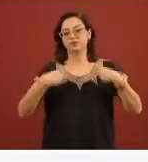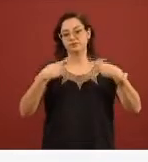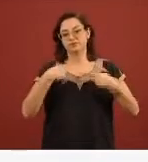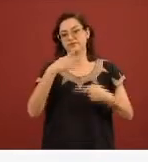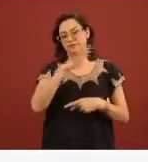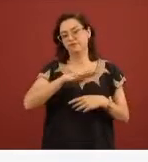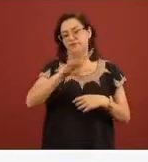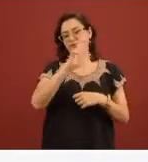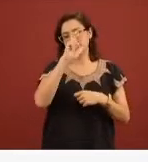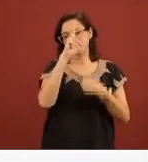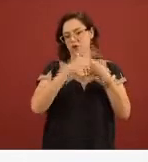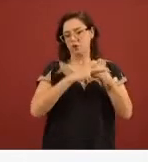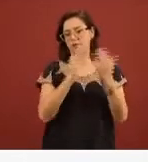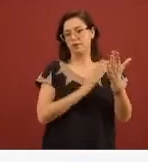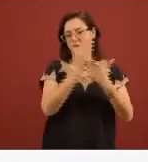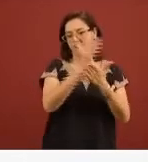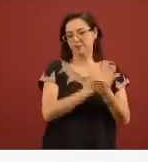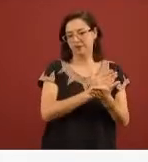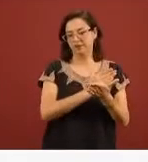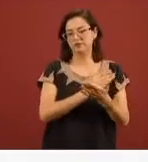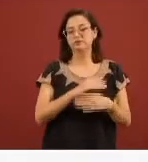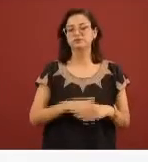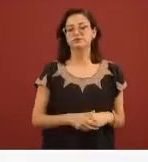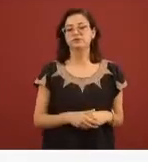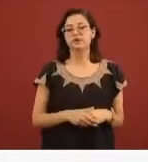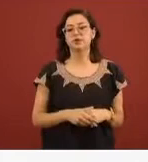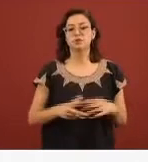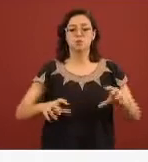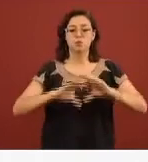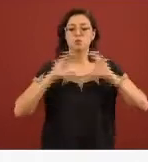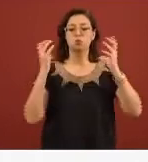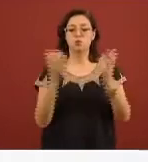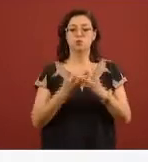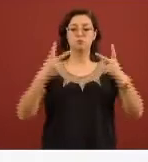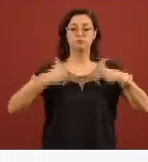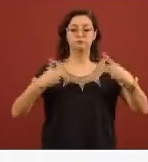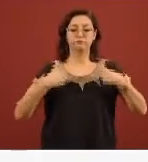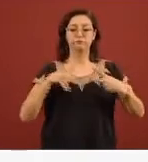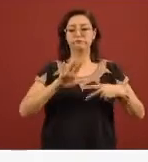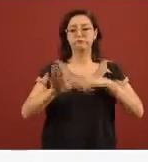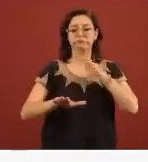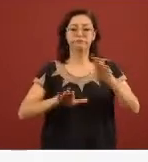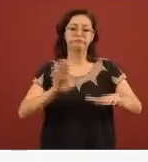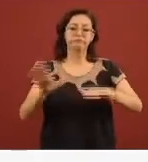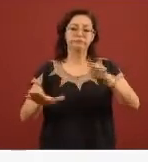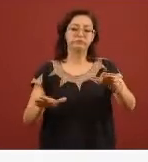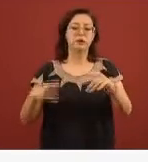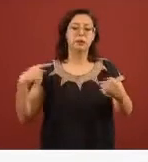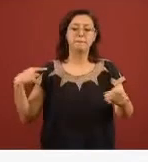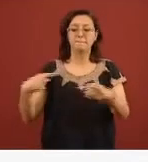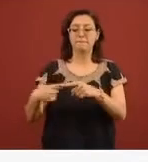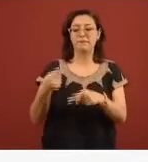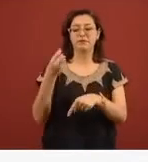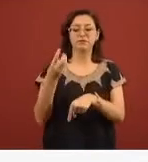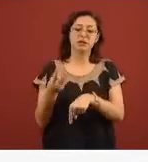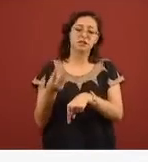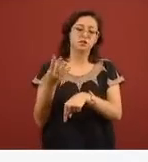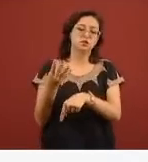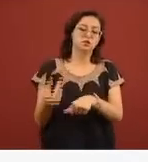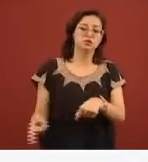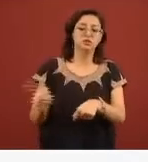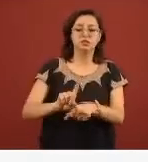el continente europeo, una tasa de letalidad global que se ha mantenido ahora sí que estable en los últimos 3-4 días